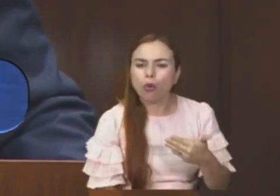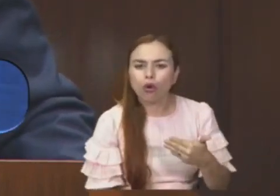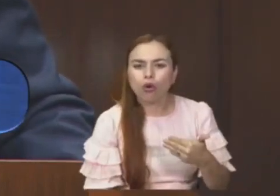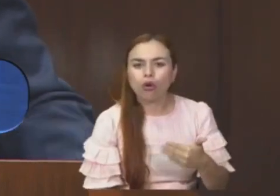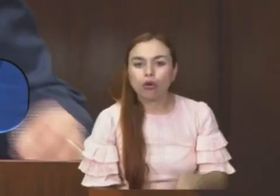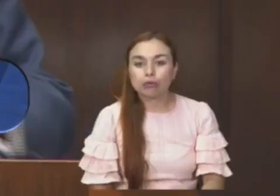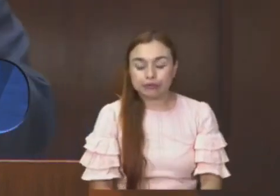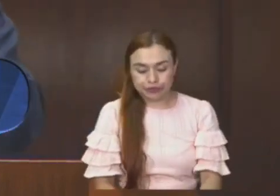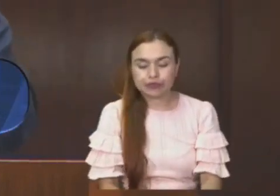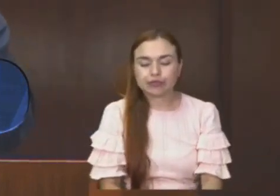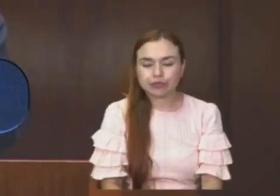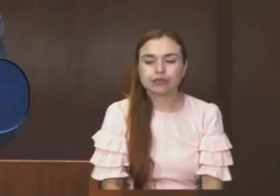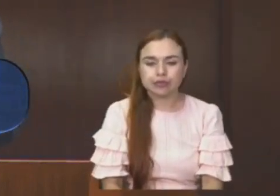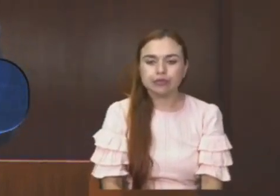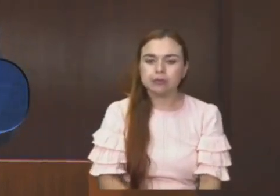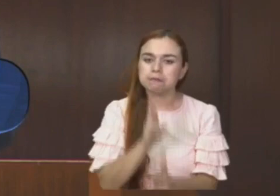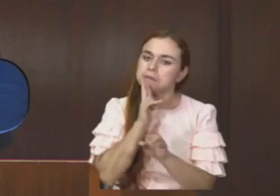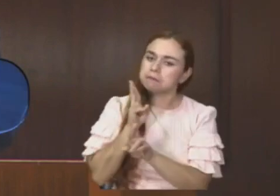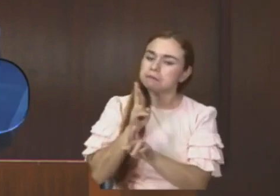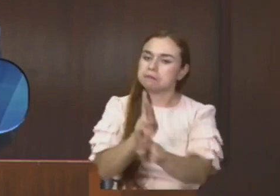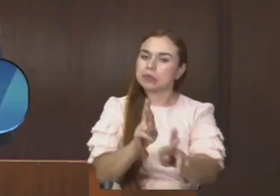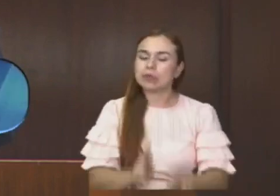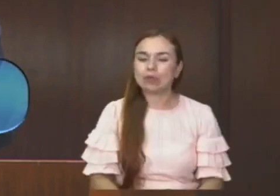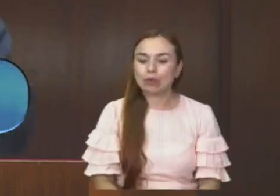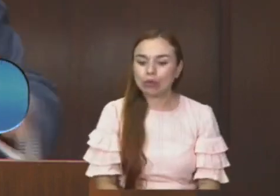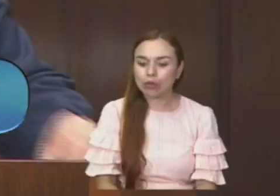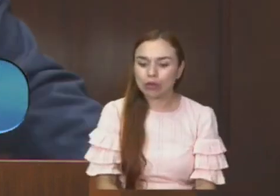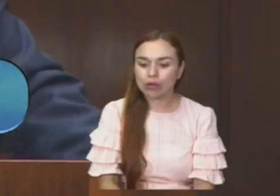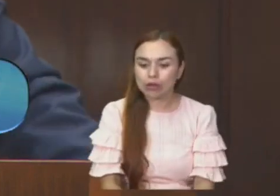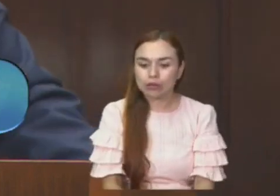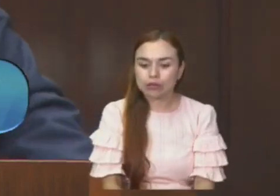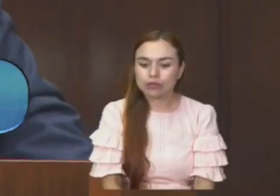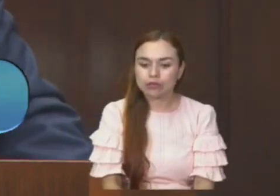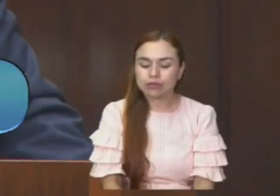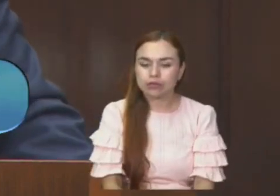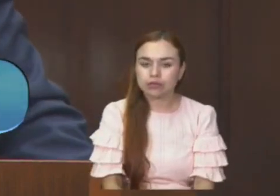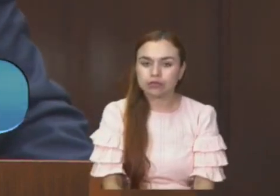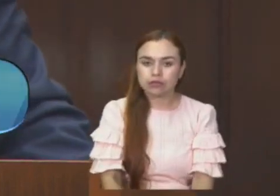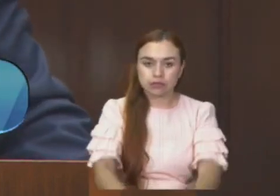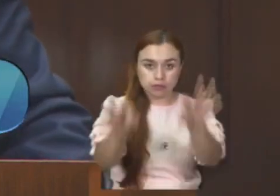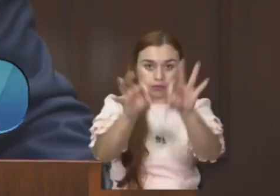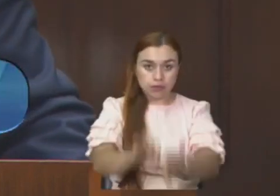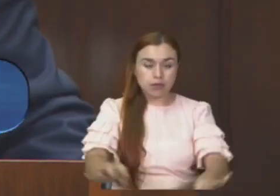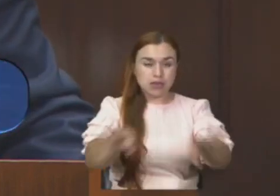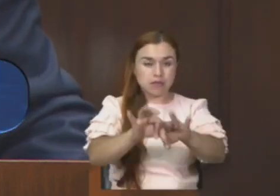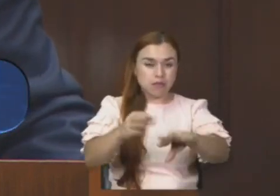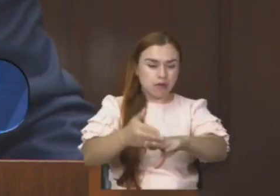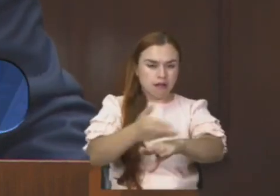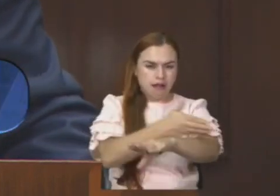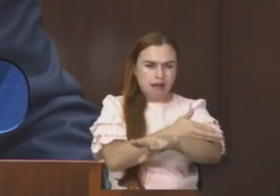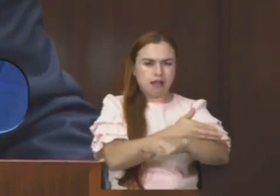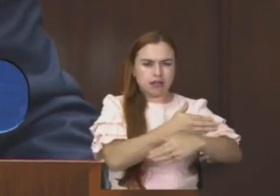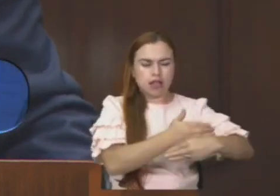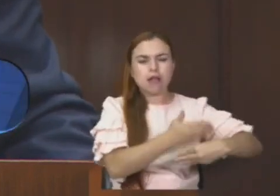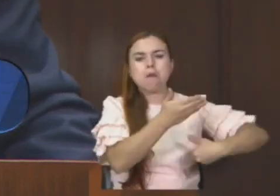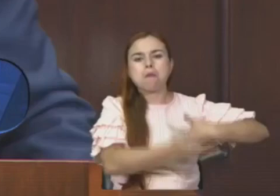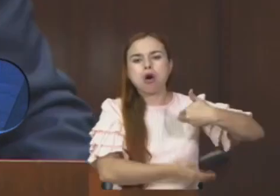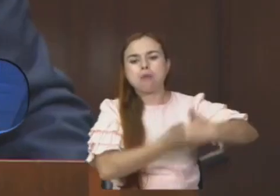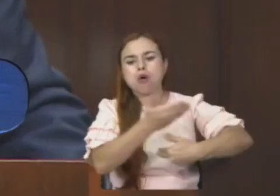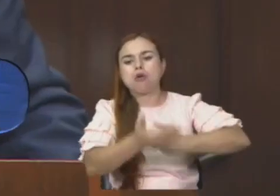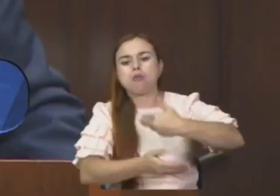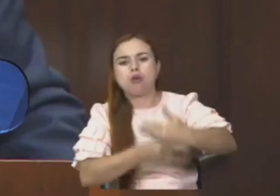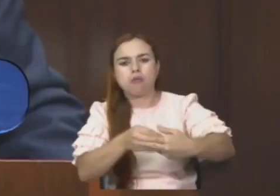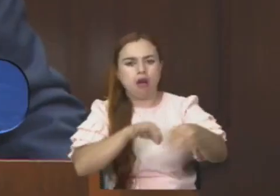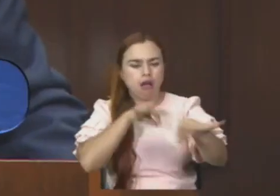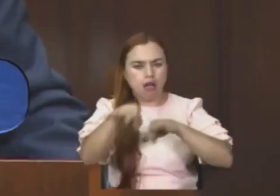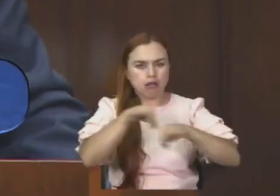Creo importante, señores diputados, poner en contexto el proceso que hemos llevado hasta